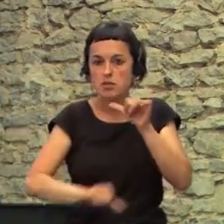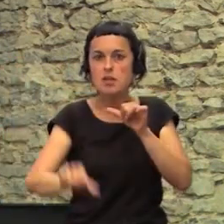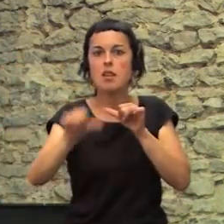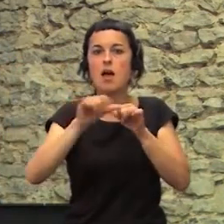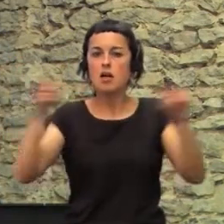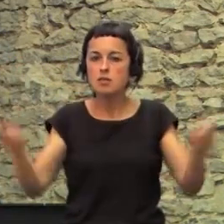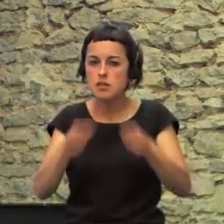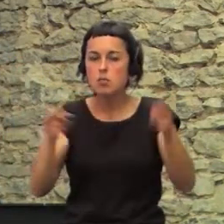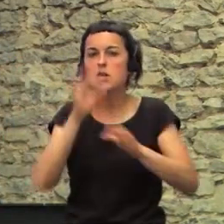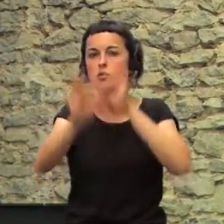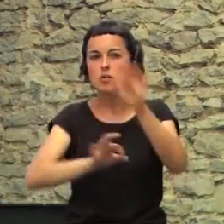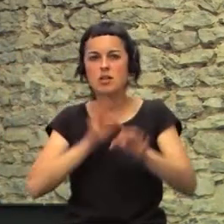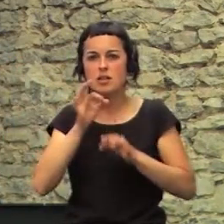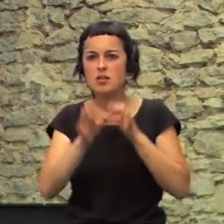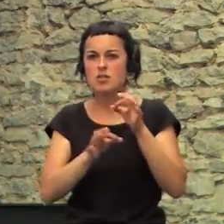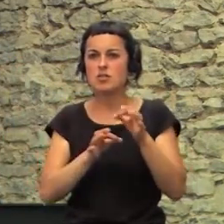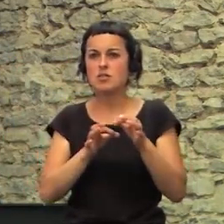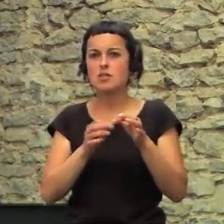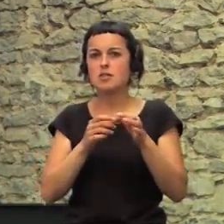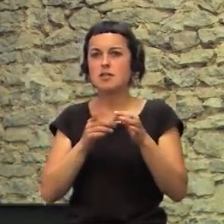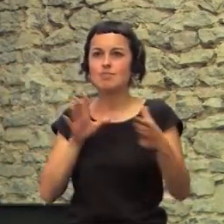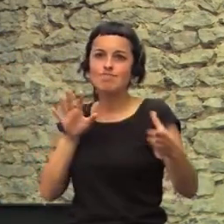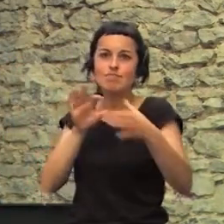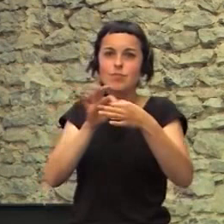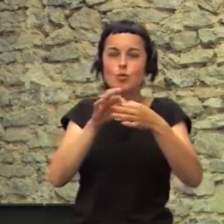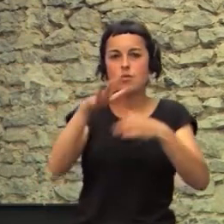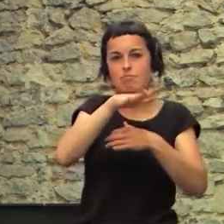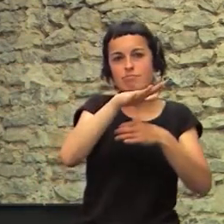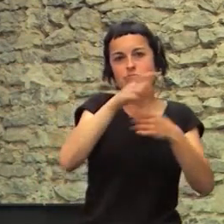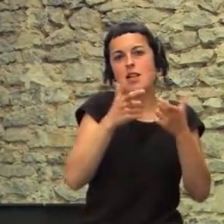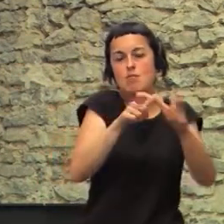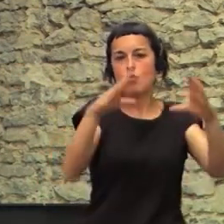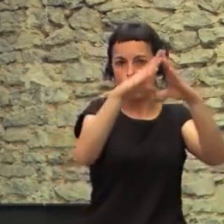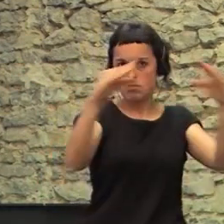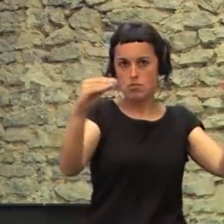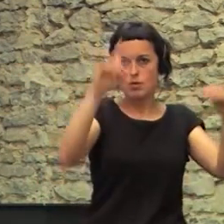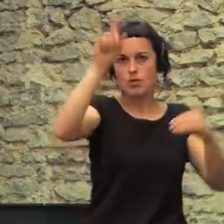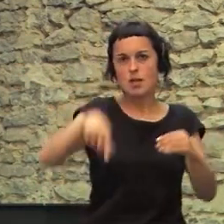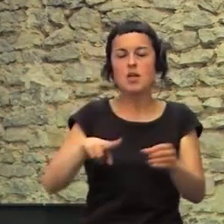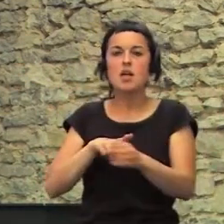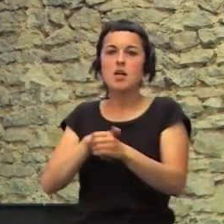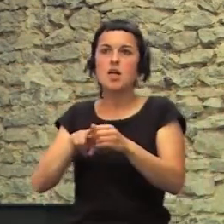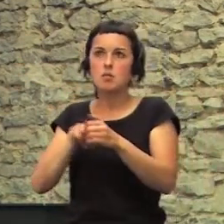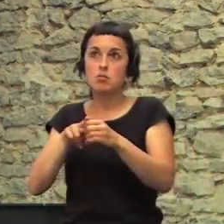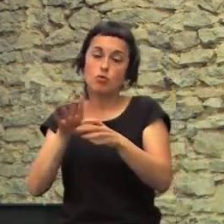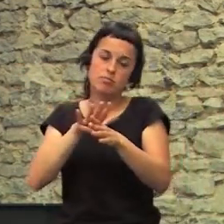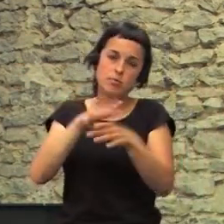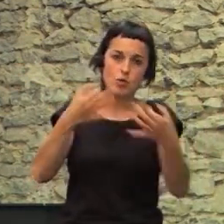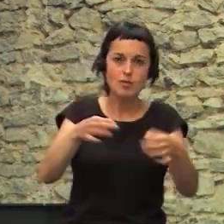eso, principalmente en el ámbito universitario, pero también a nivel, bueno, a nivel Euskadi.